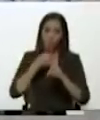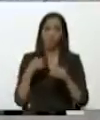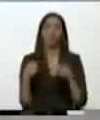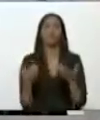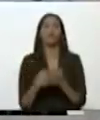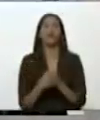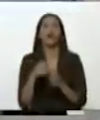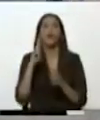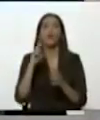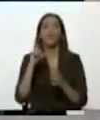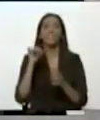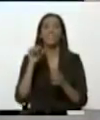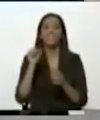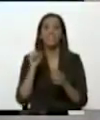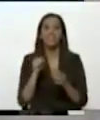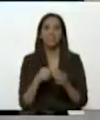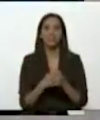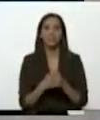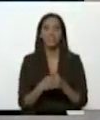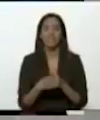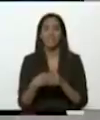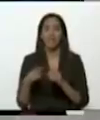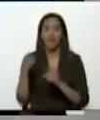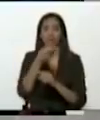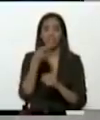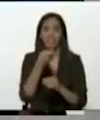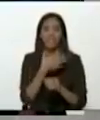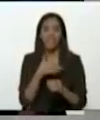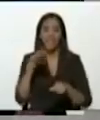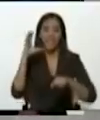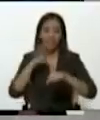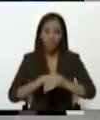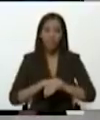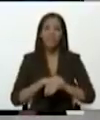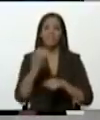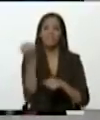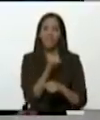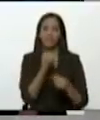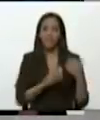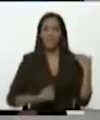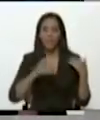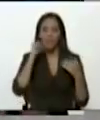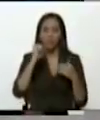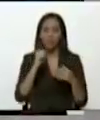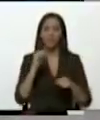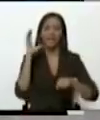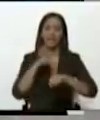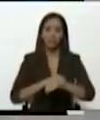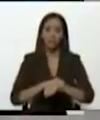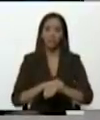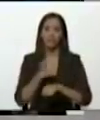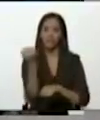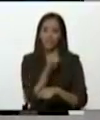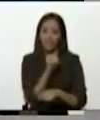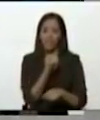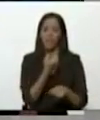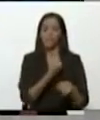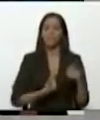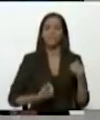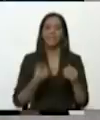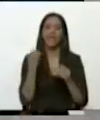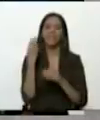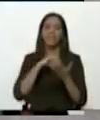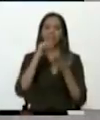de combate Sucre perseguía la captura y el asesinato del presidente Nicolás Maduro, la captura y asesinato del presidente de la Asamblea Nacional